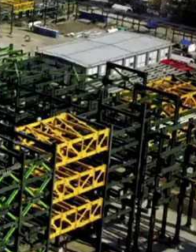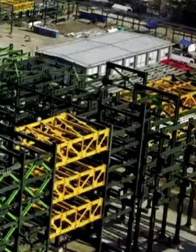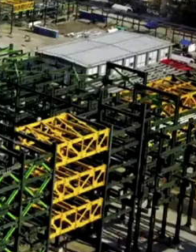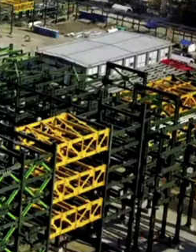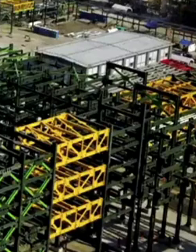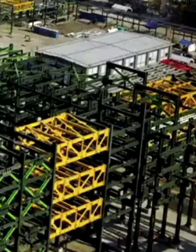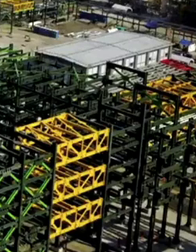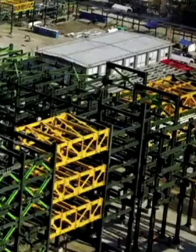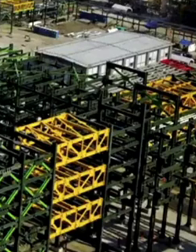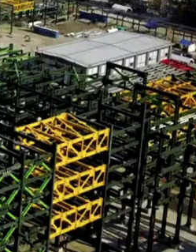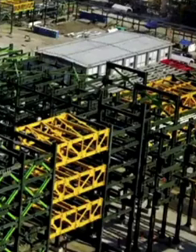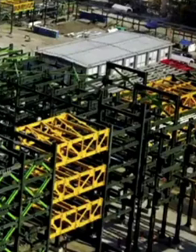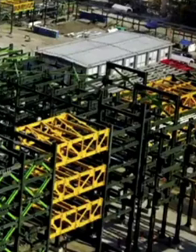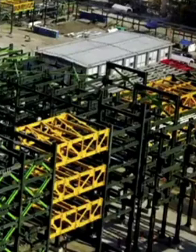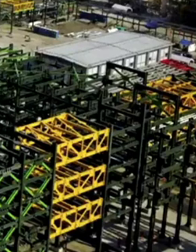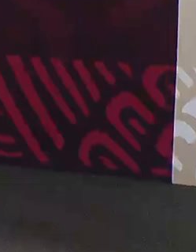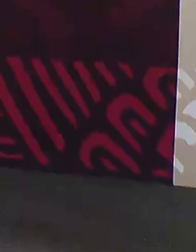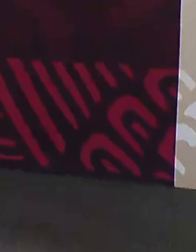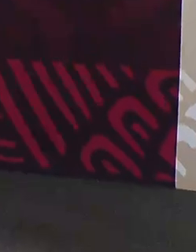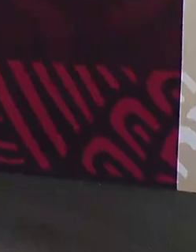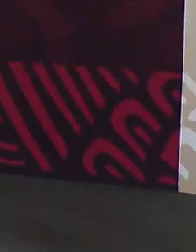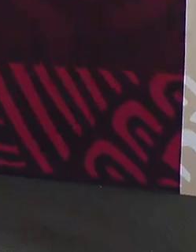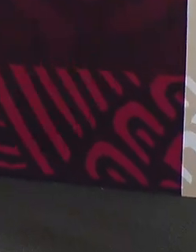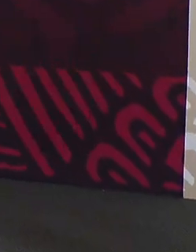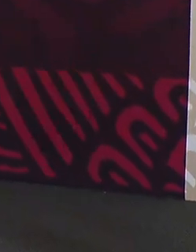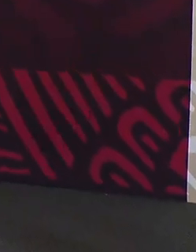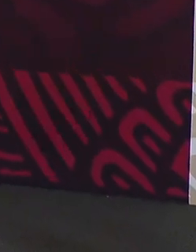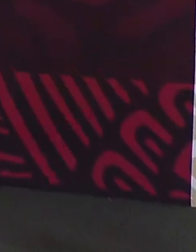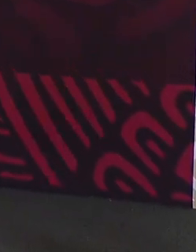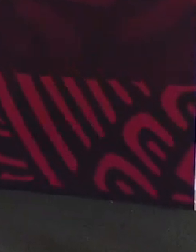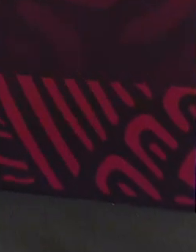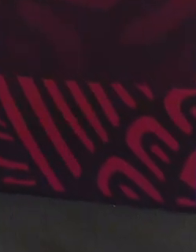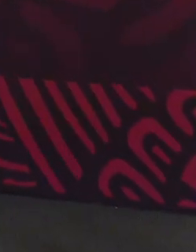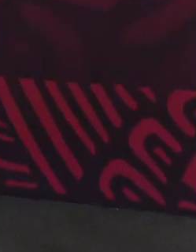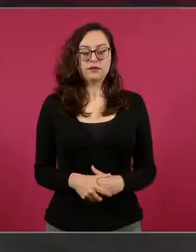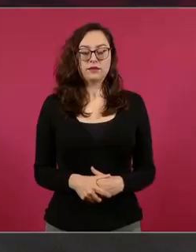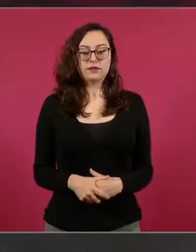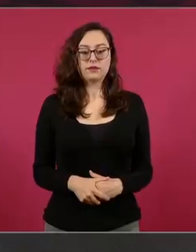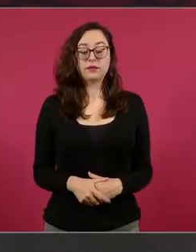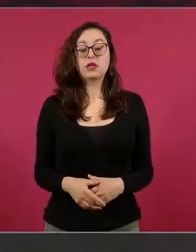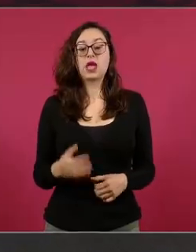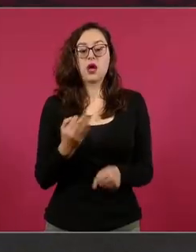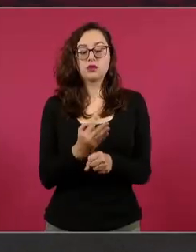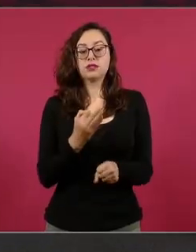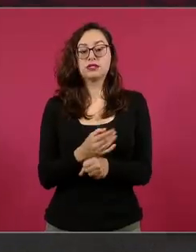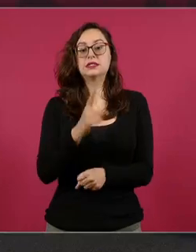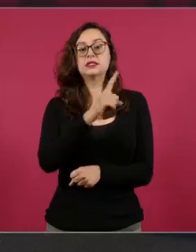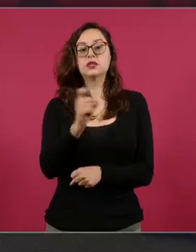yo calculo que para finales del mes ya va a estar,